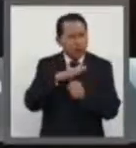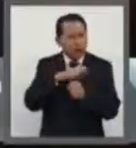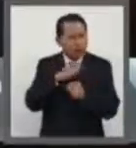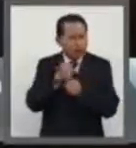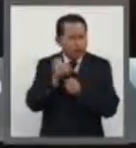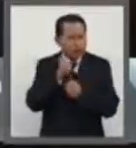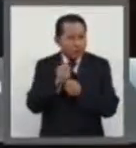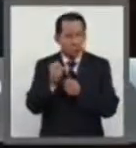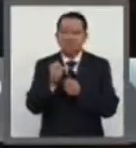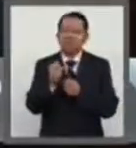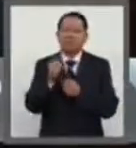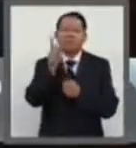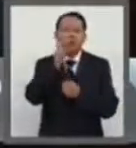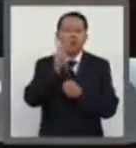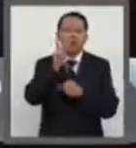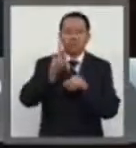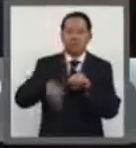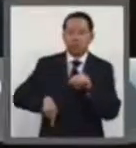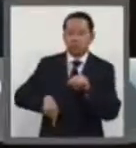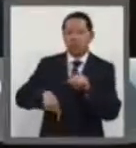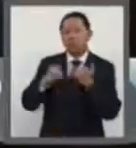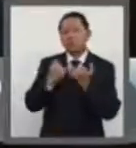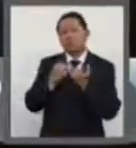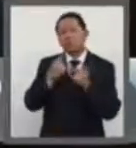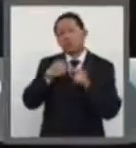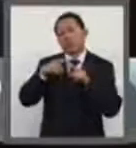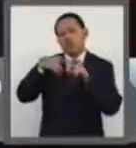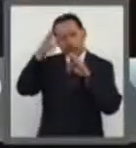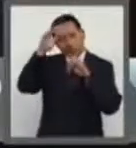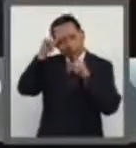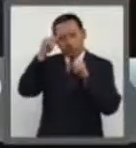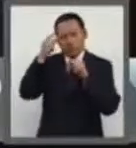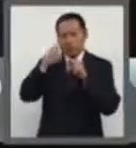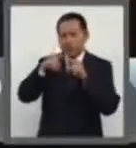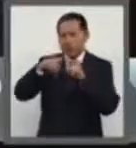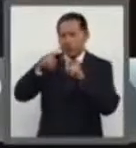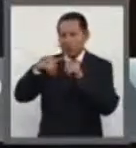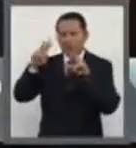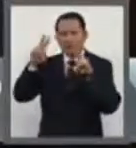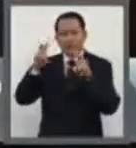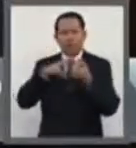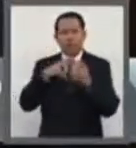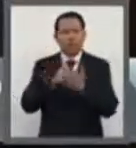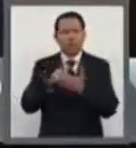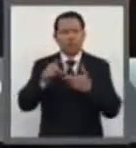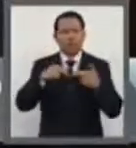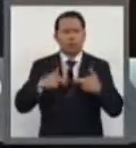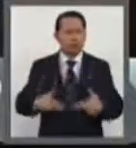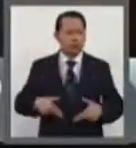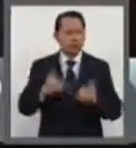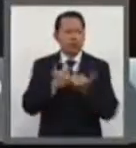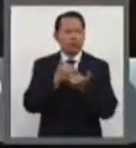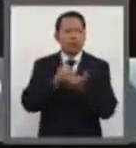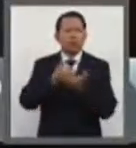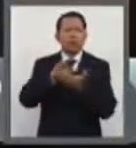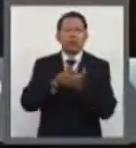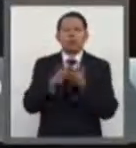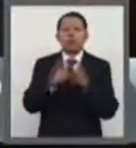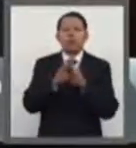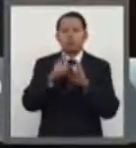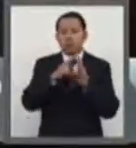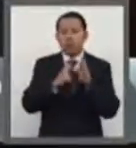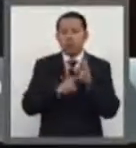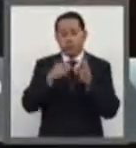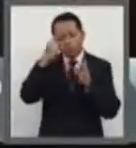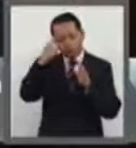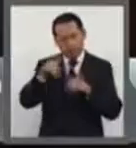bajo tortura. De igual manera, diversos tratados o instrumentos en materia de derechos humanos han establecido que la regla